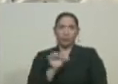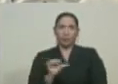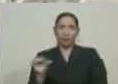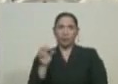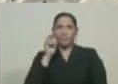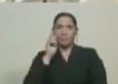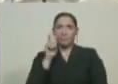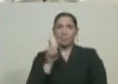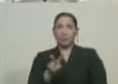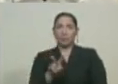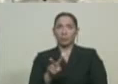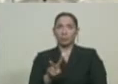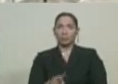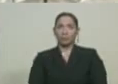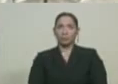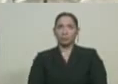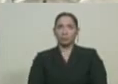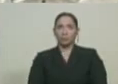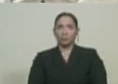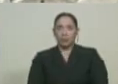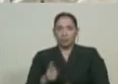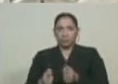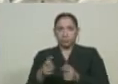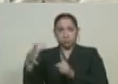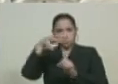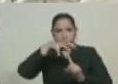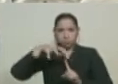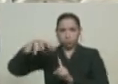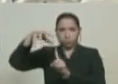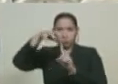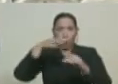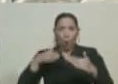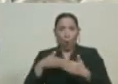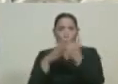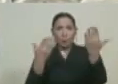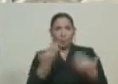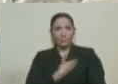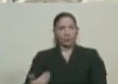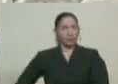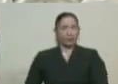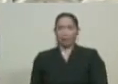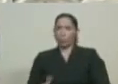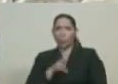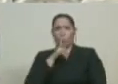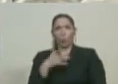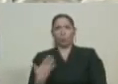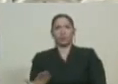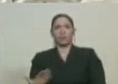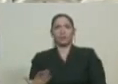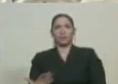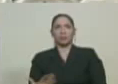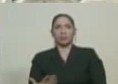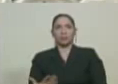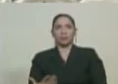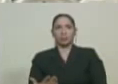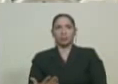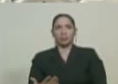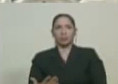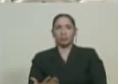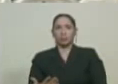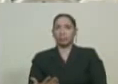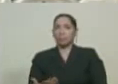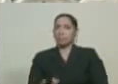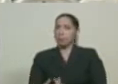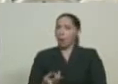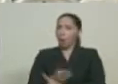testigos de un atentado contra el jefe de Estado, un magnicidio frustrado que se convertiría en una de las peores masacres